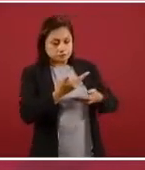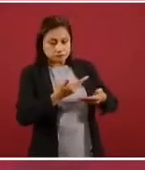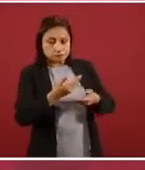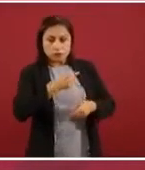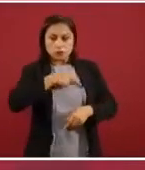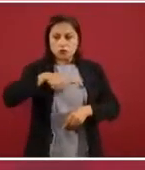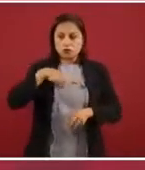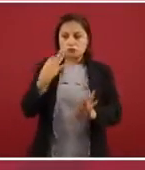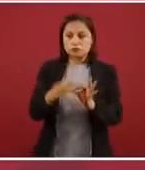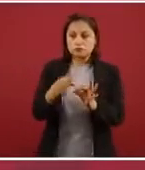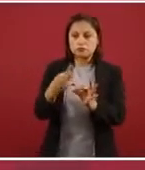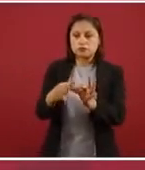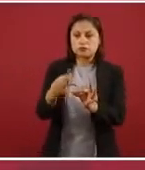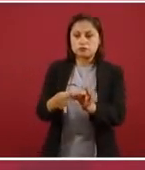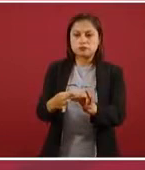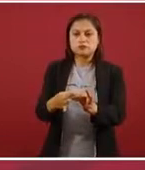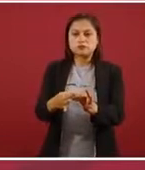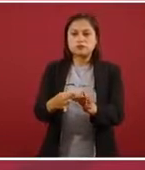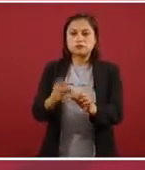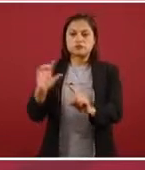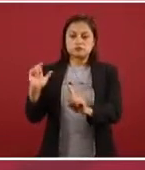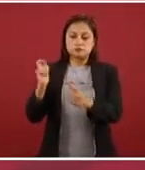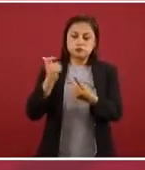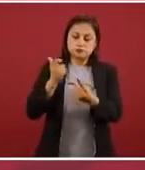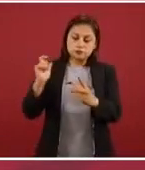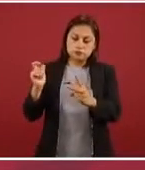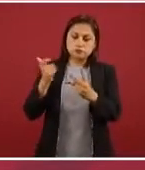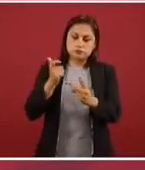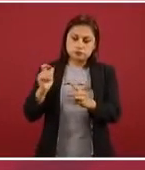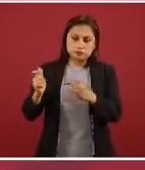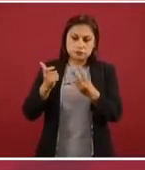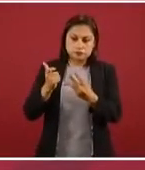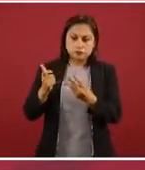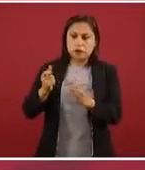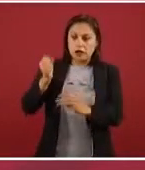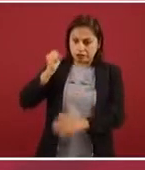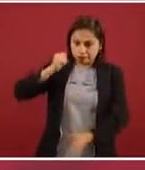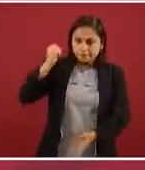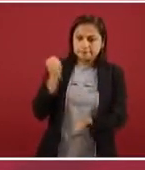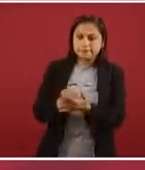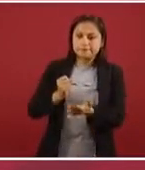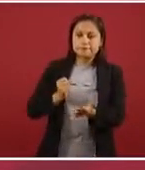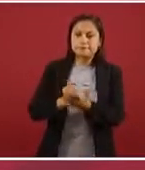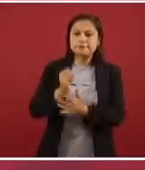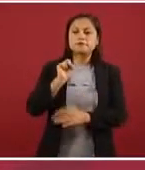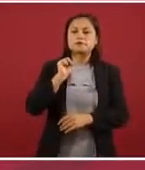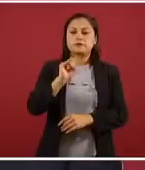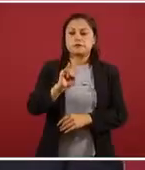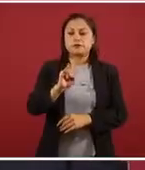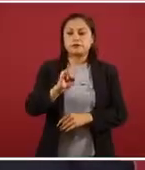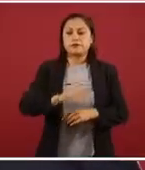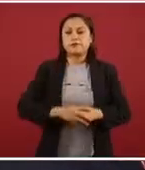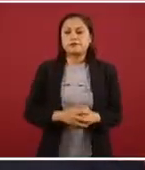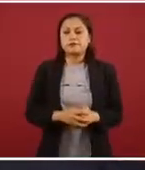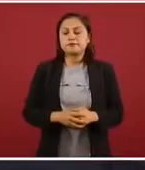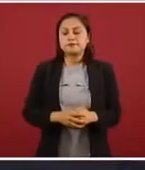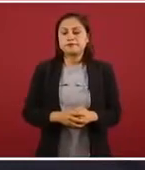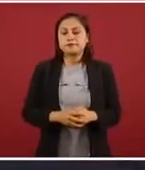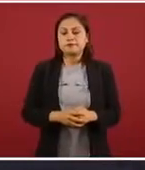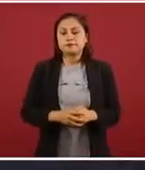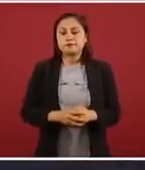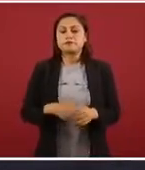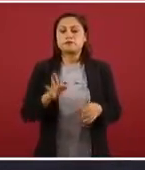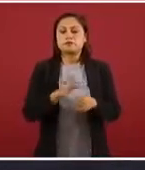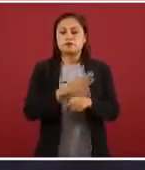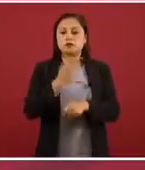es decir, los tres presupuestos se autorizaron, están ya en el presupuesto. Por eso le envié una